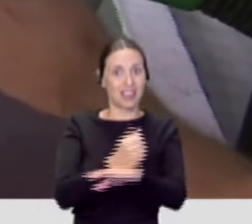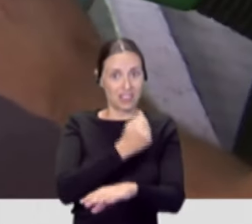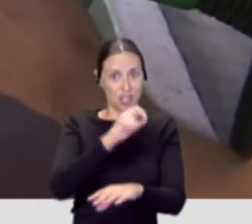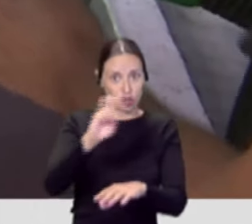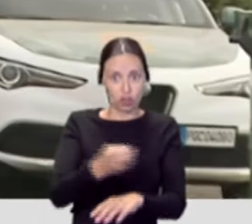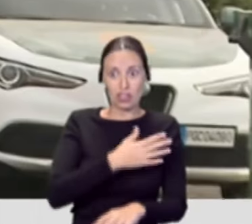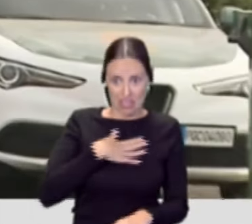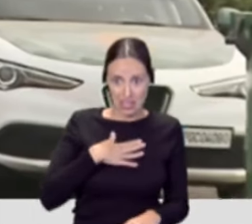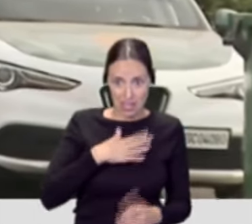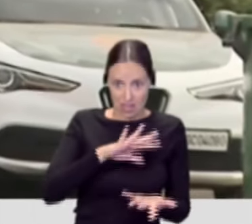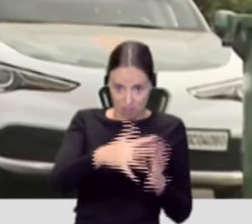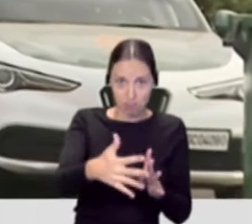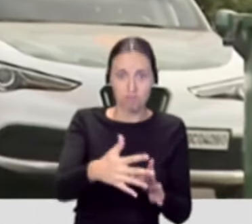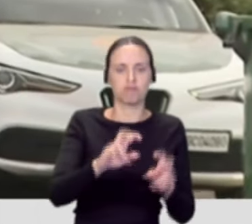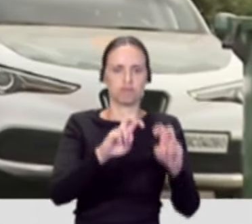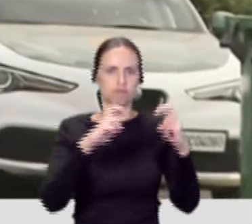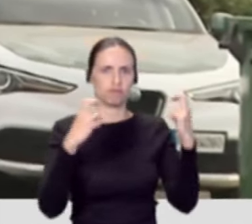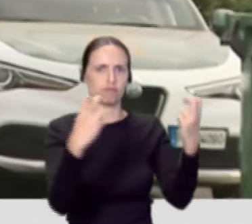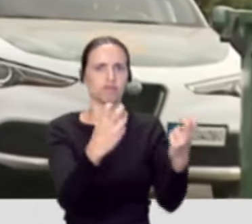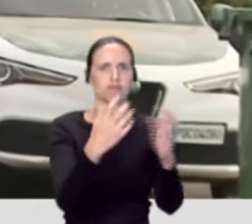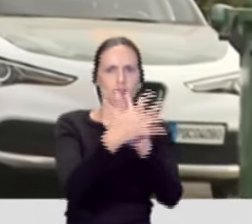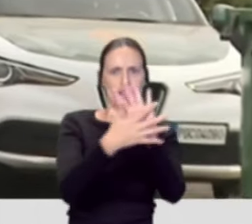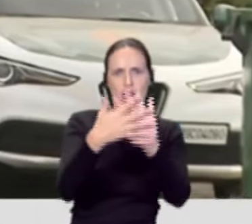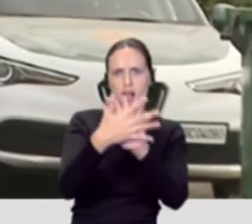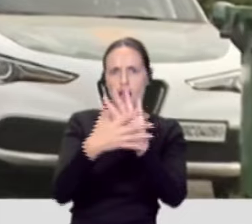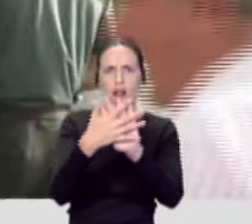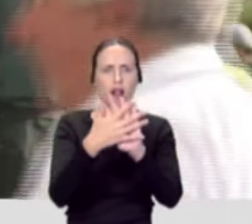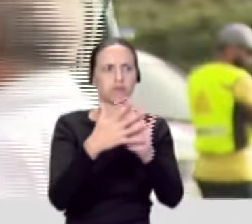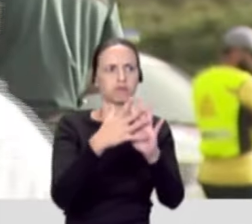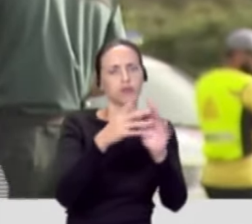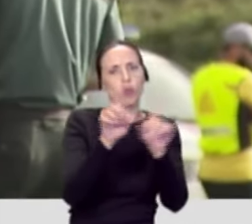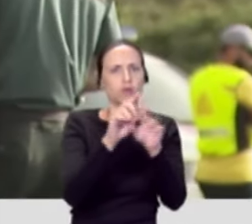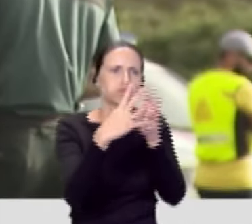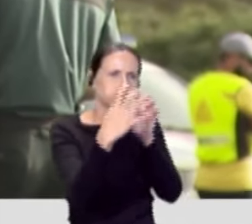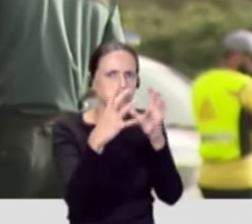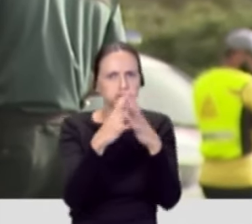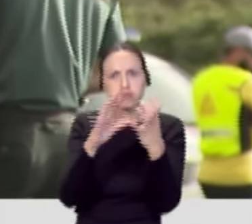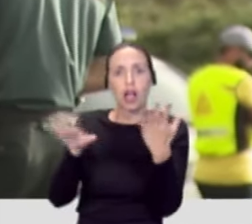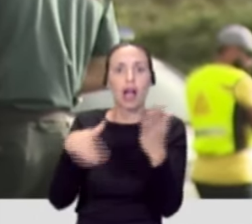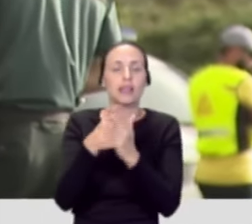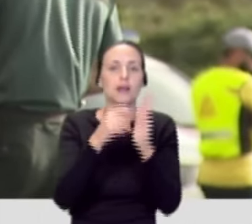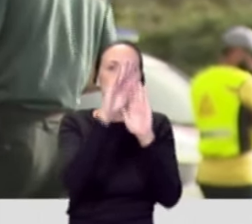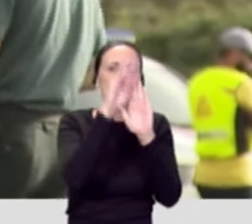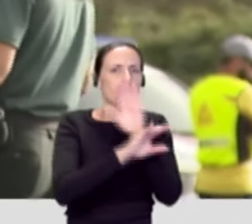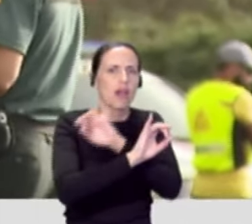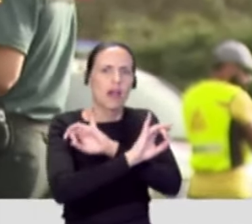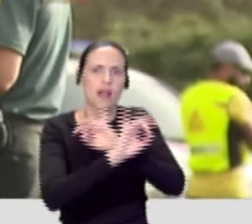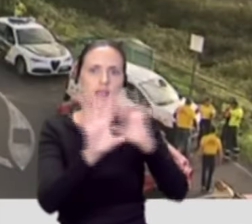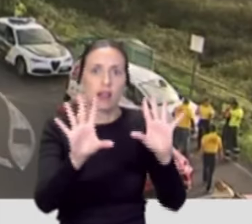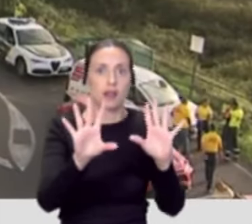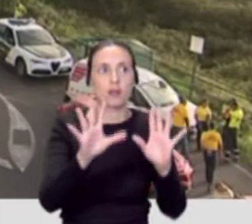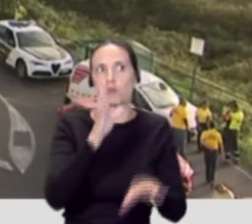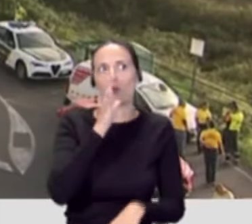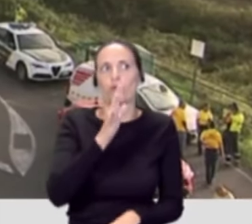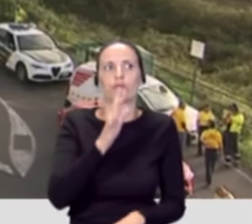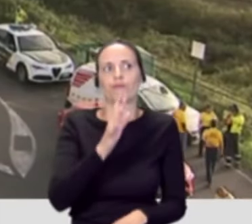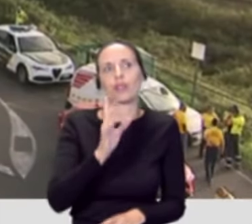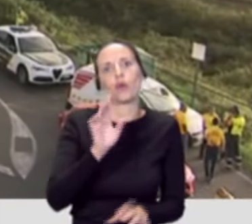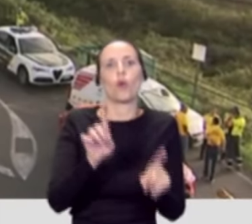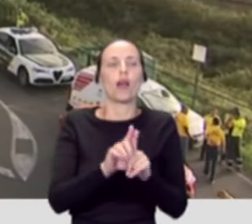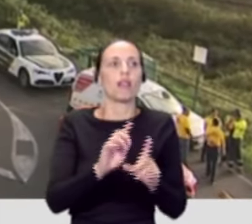construyendo esta medida. No tiene sentido ir de pronto a los 2 céntimos, sino empezar con